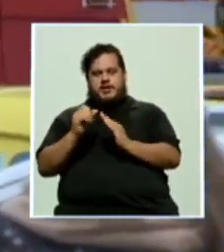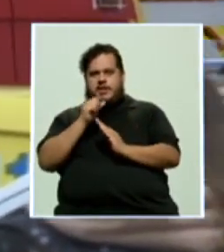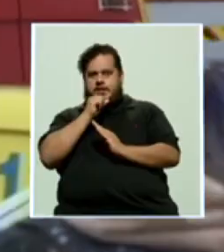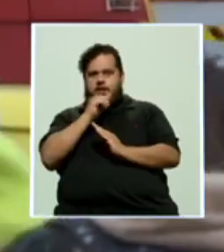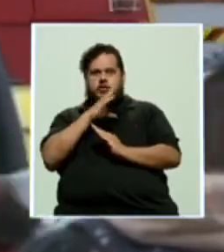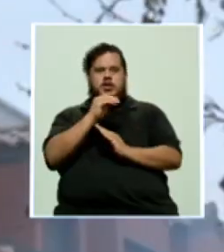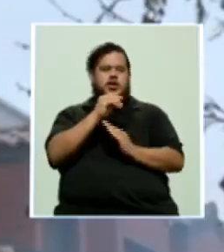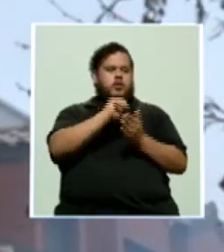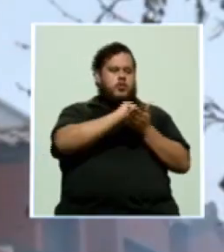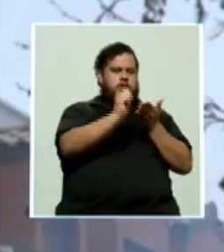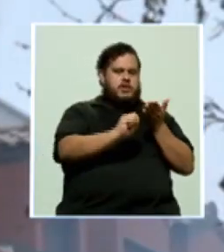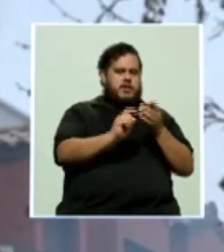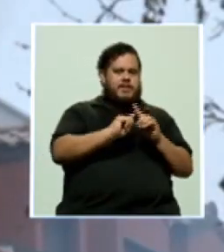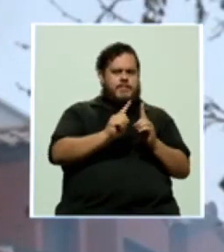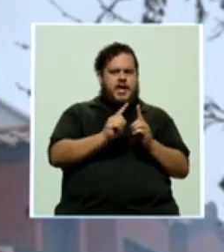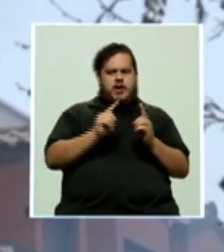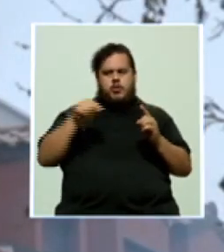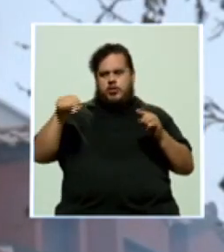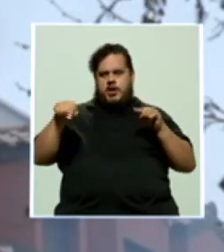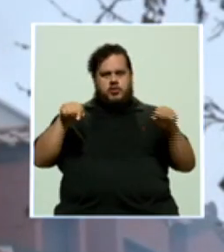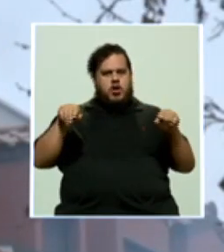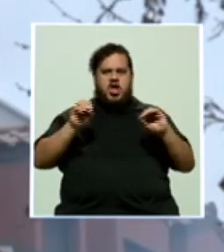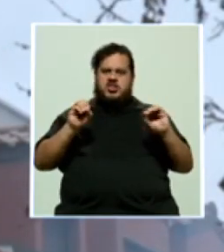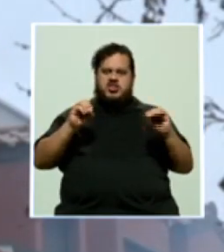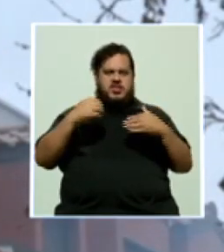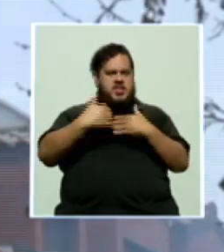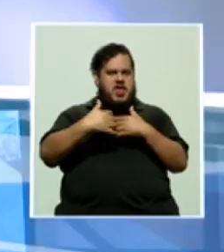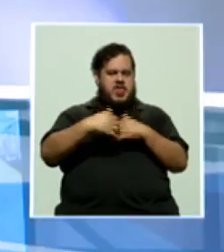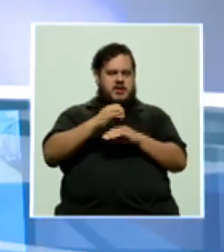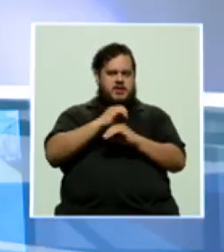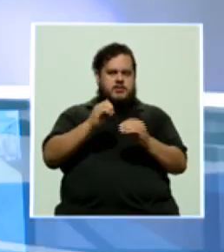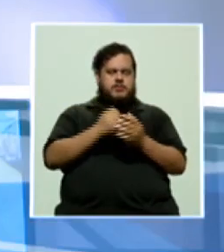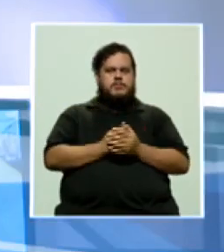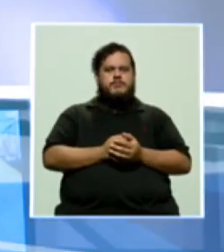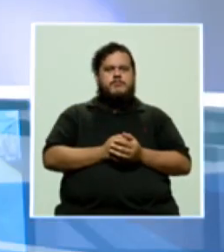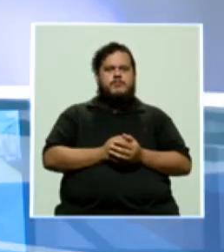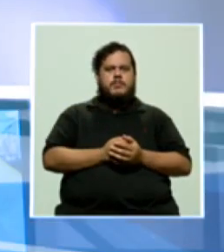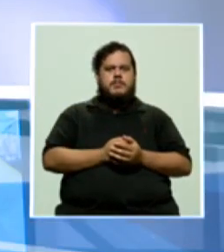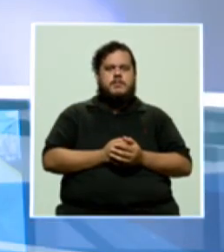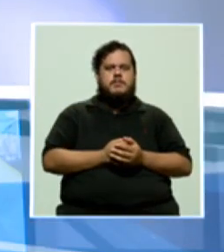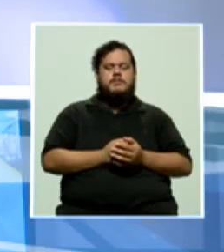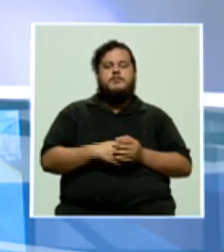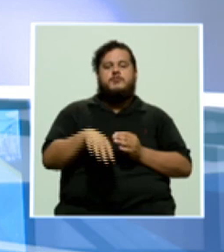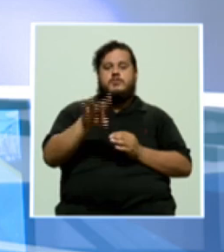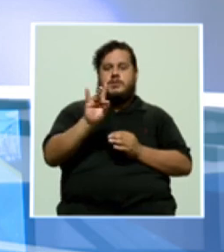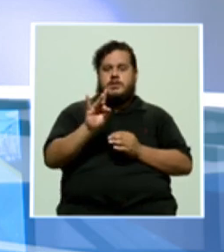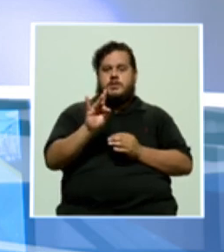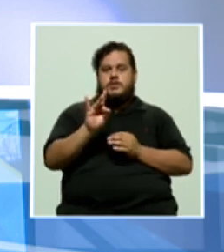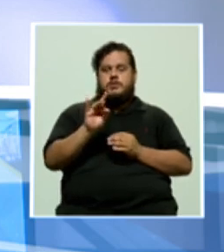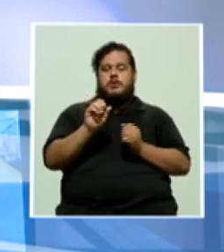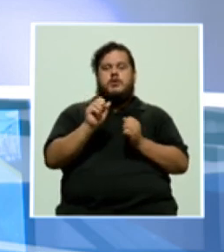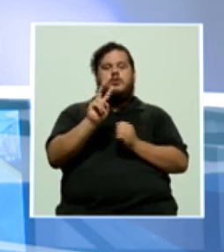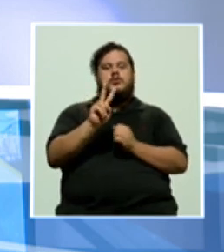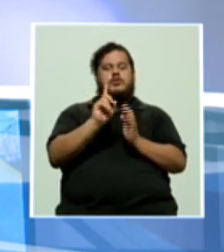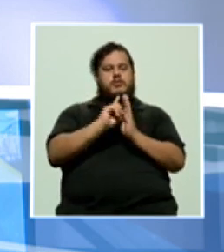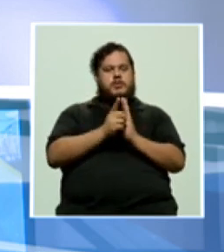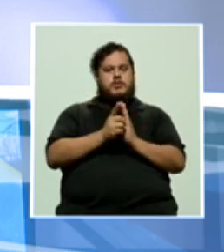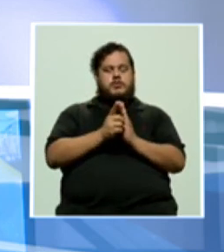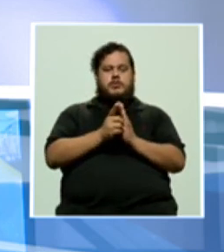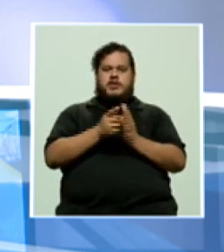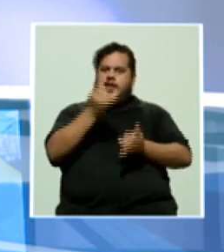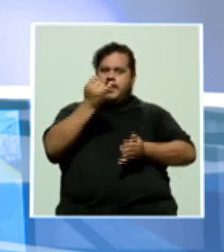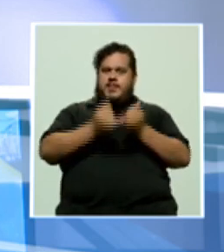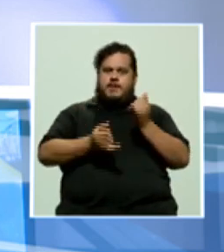pero en ninguno de estos 2 centros hubo heridos. A las 8 de la noche con 2 minutos, llegamos